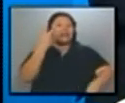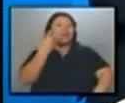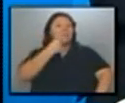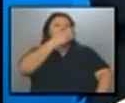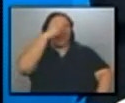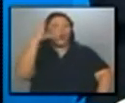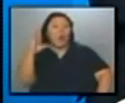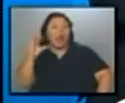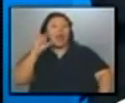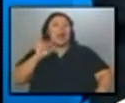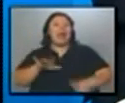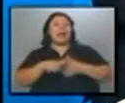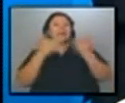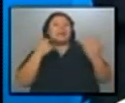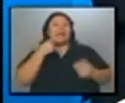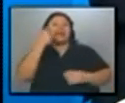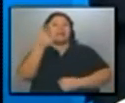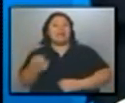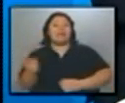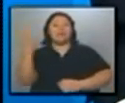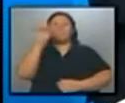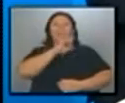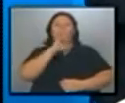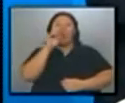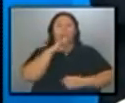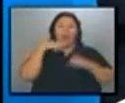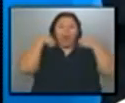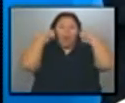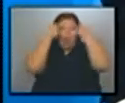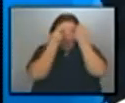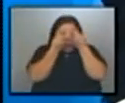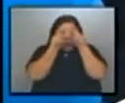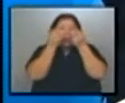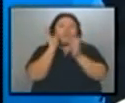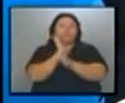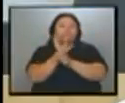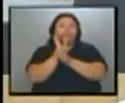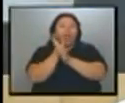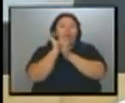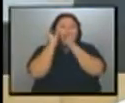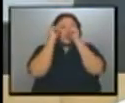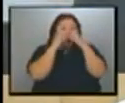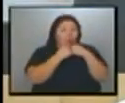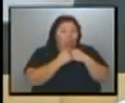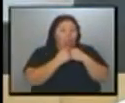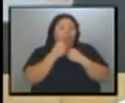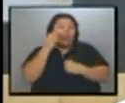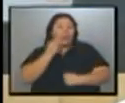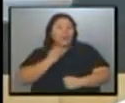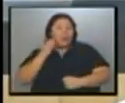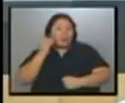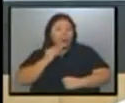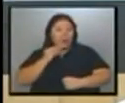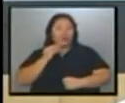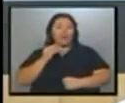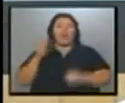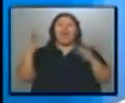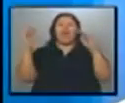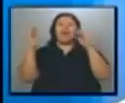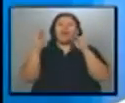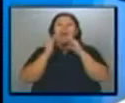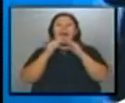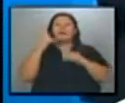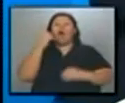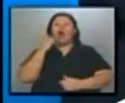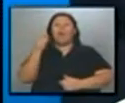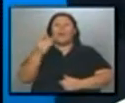de la obra de teatro Enredados, ingresó a la casa de Fedeval. Esto es teoría de la revista Pronto. Fuerte, chan, ¿eh? Fuerte, chan. Fuerte.